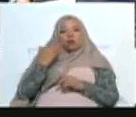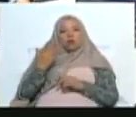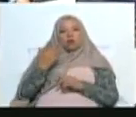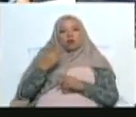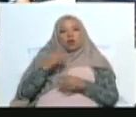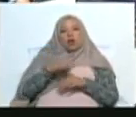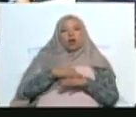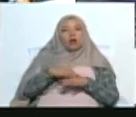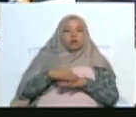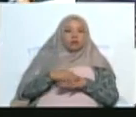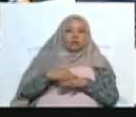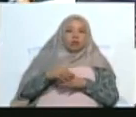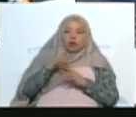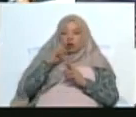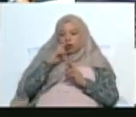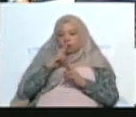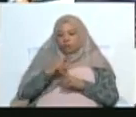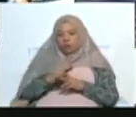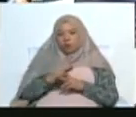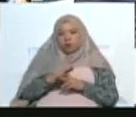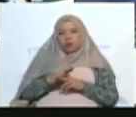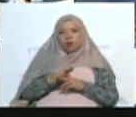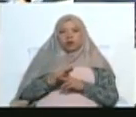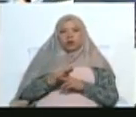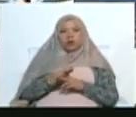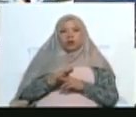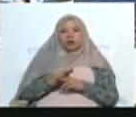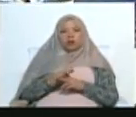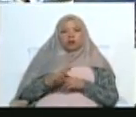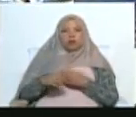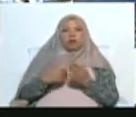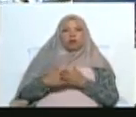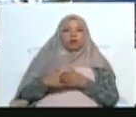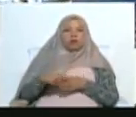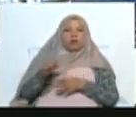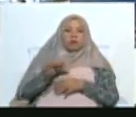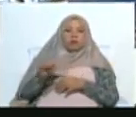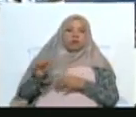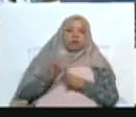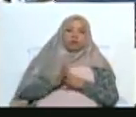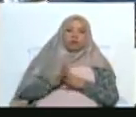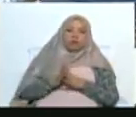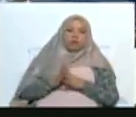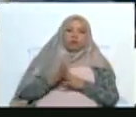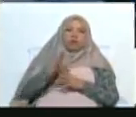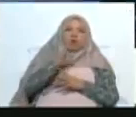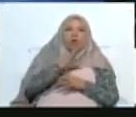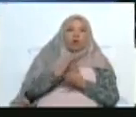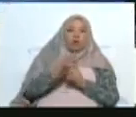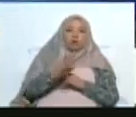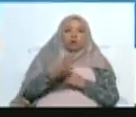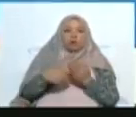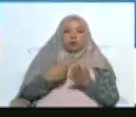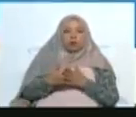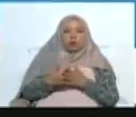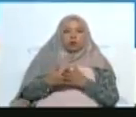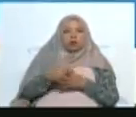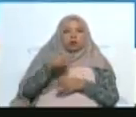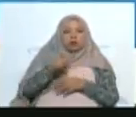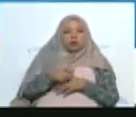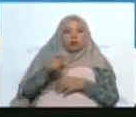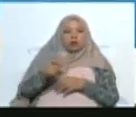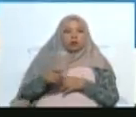ministro con todo respeto y y le digo a él también lo que dice Marco que la cultura tiene que ser como un apéndices